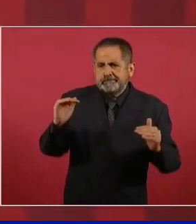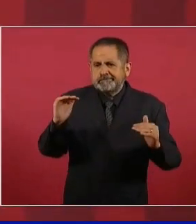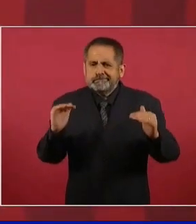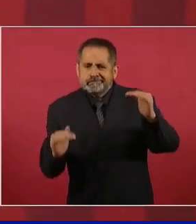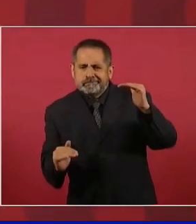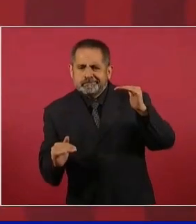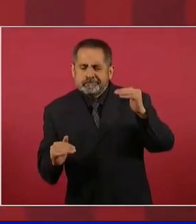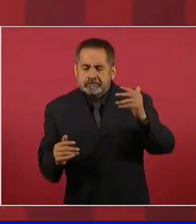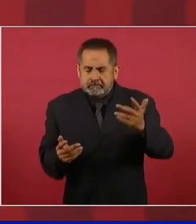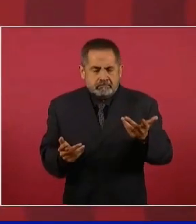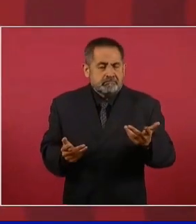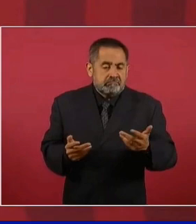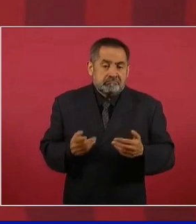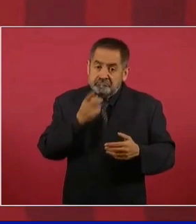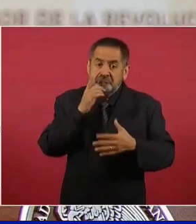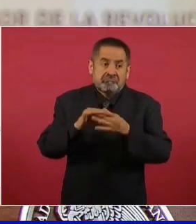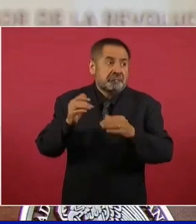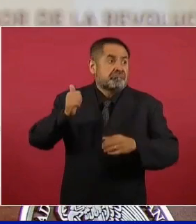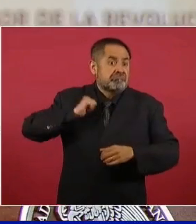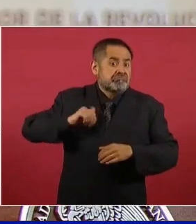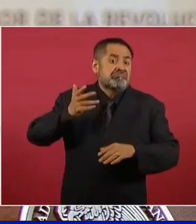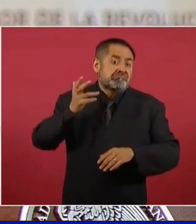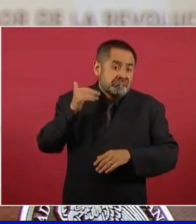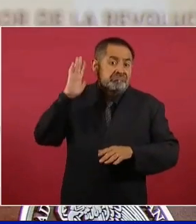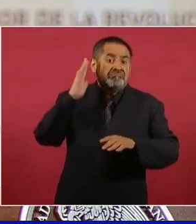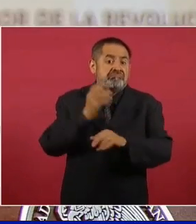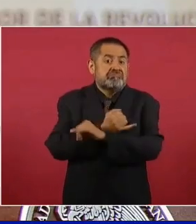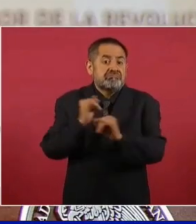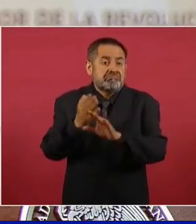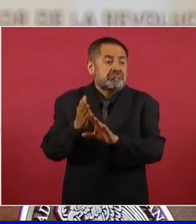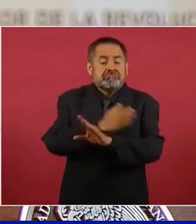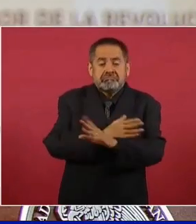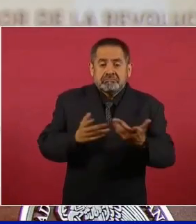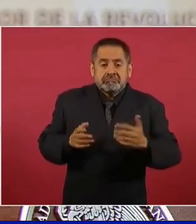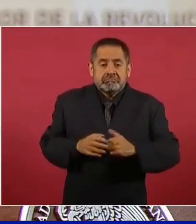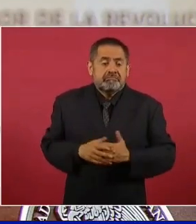desigualdad en el mundo.